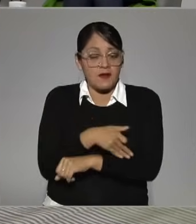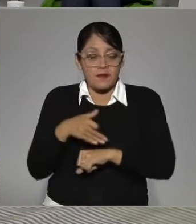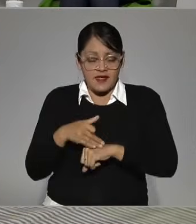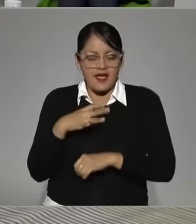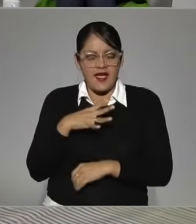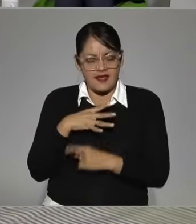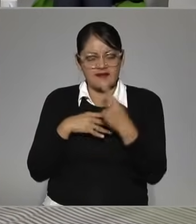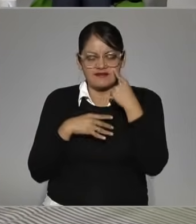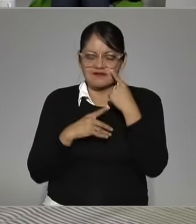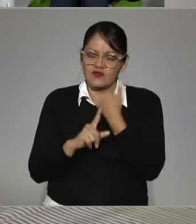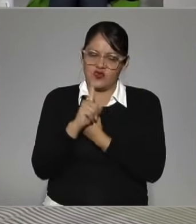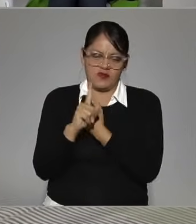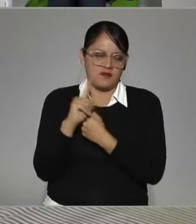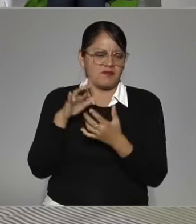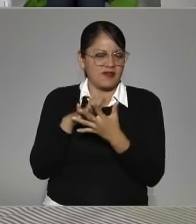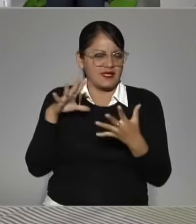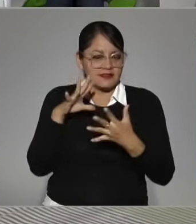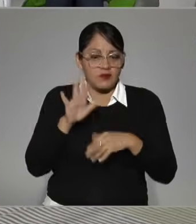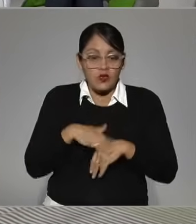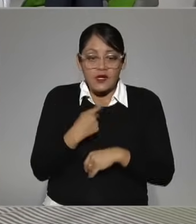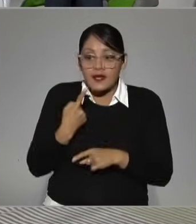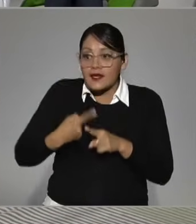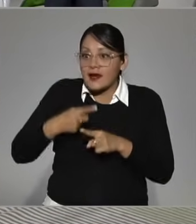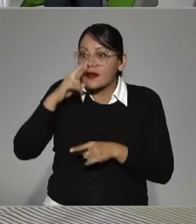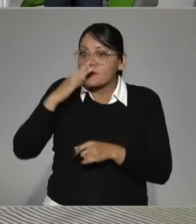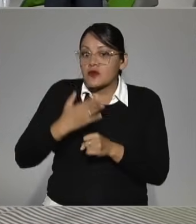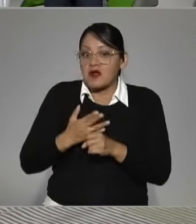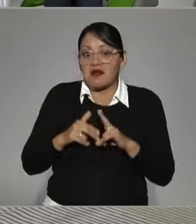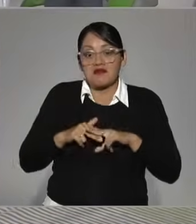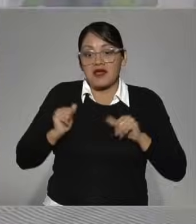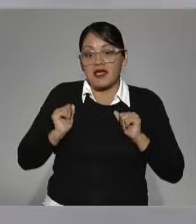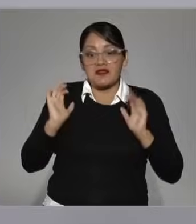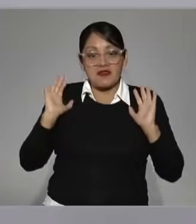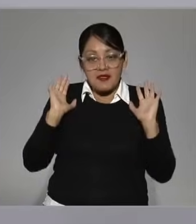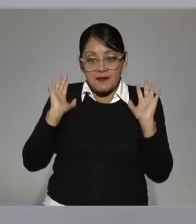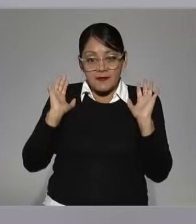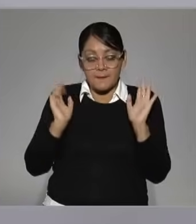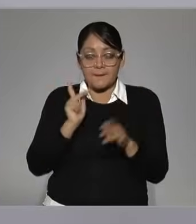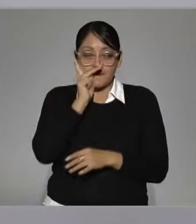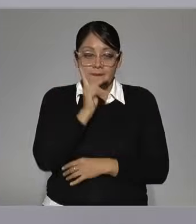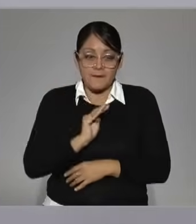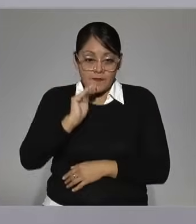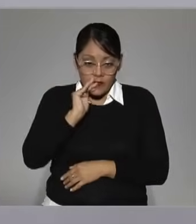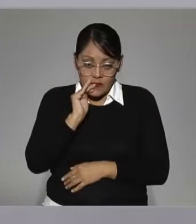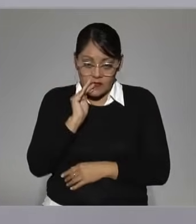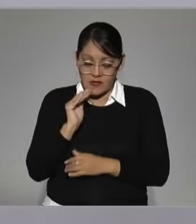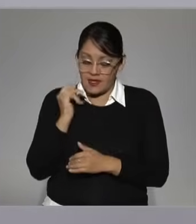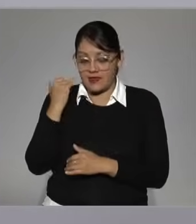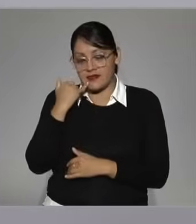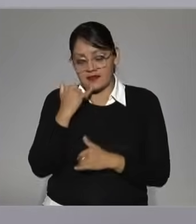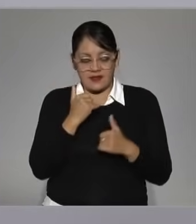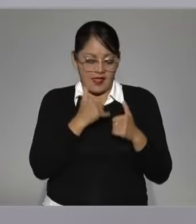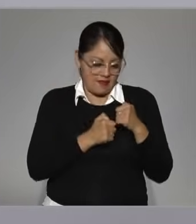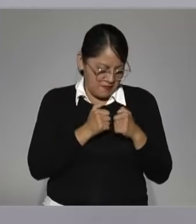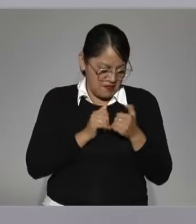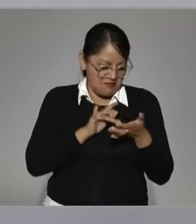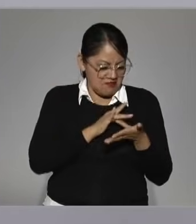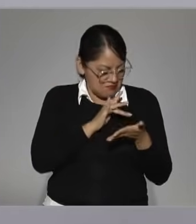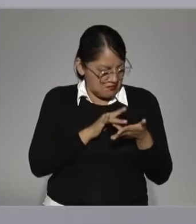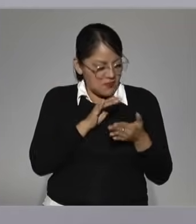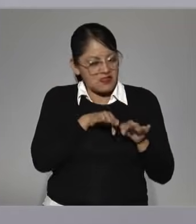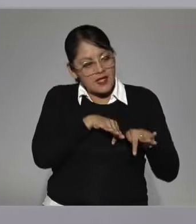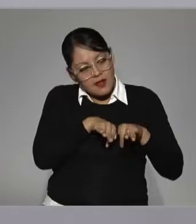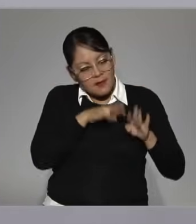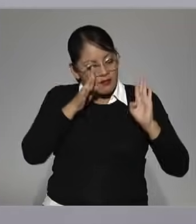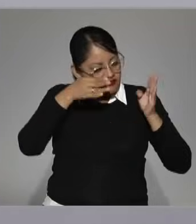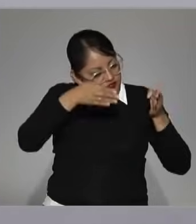más conflictos. ¿Por qué? Porque al final nadie es responsable de nada. Efectivamente. Es decir, los papás están en el celular o en la tablet o en el trabajo o en